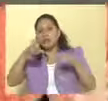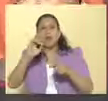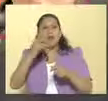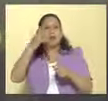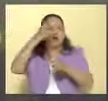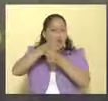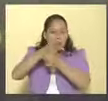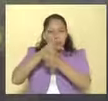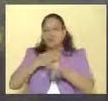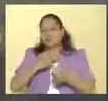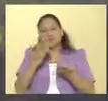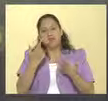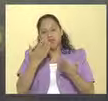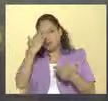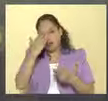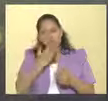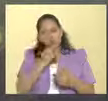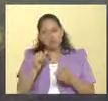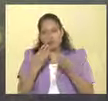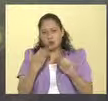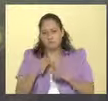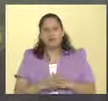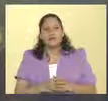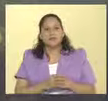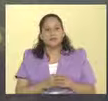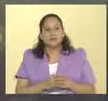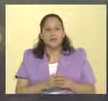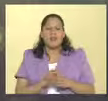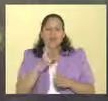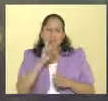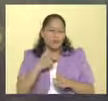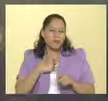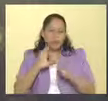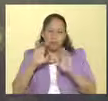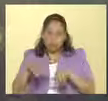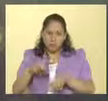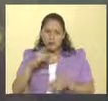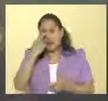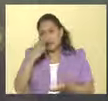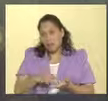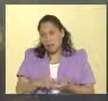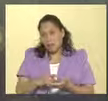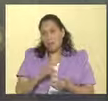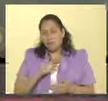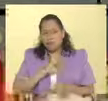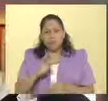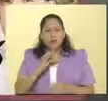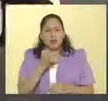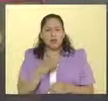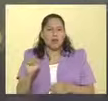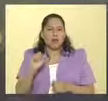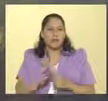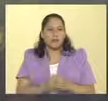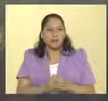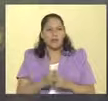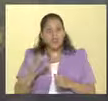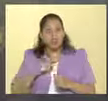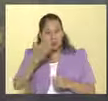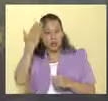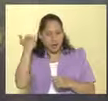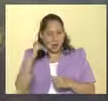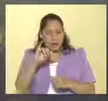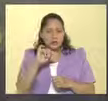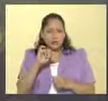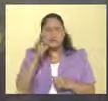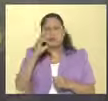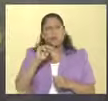cámara, y bueno, pues mejor me dediqué a lo que creí que sí podía hacer bien, ¿no? Hubo una época,